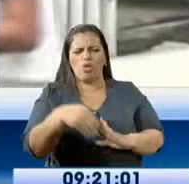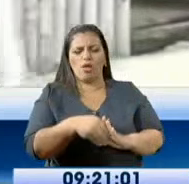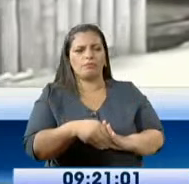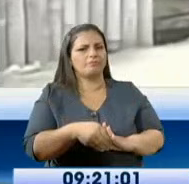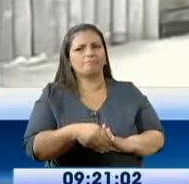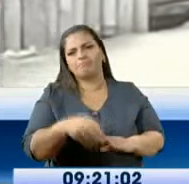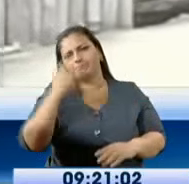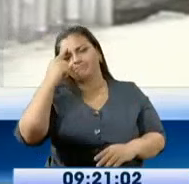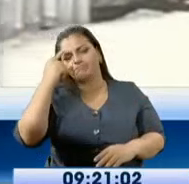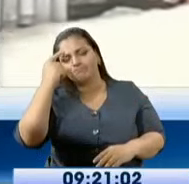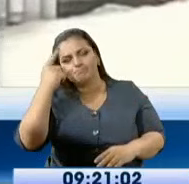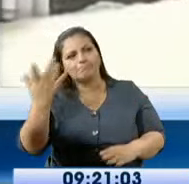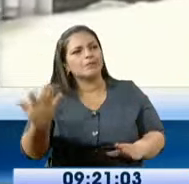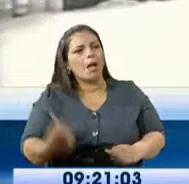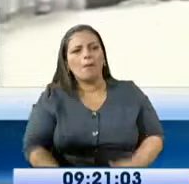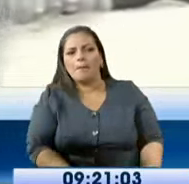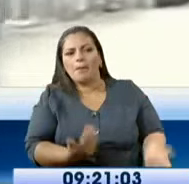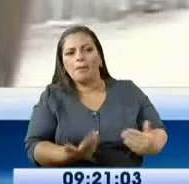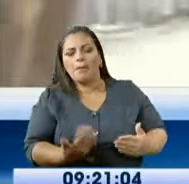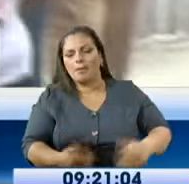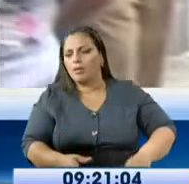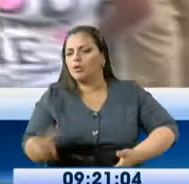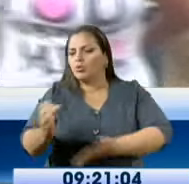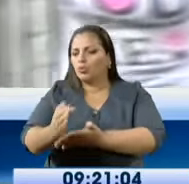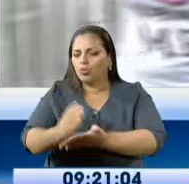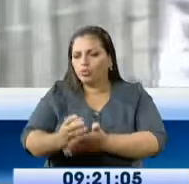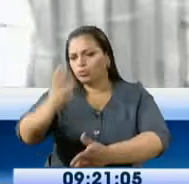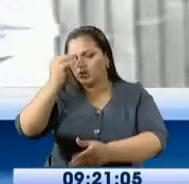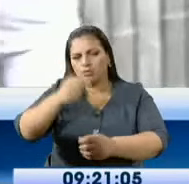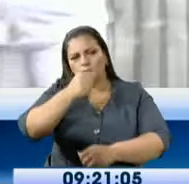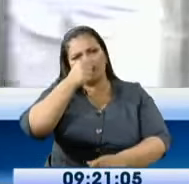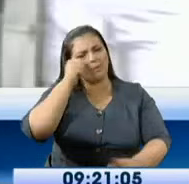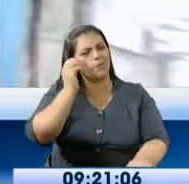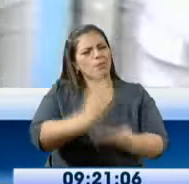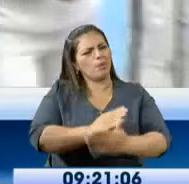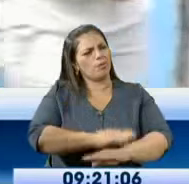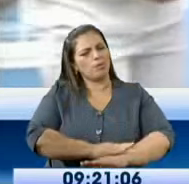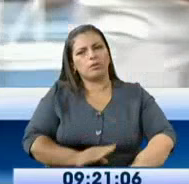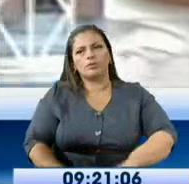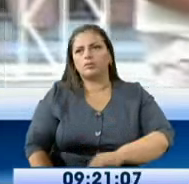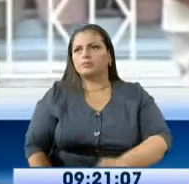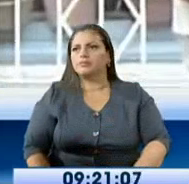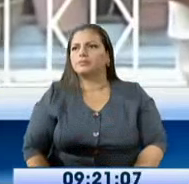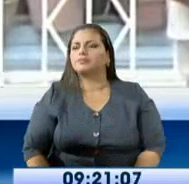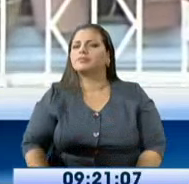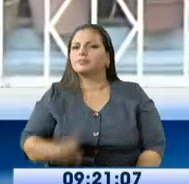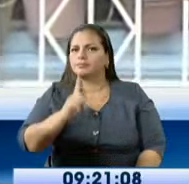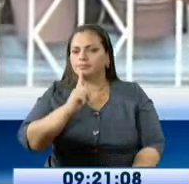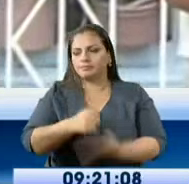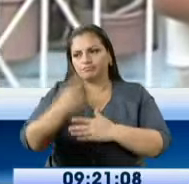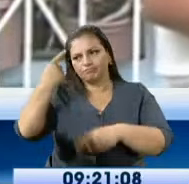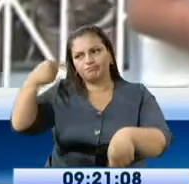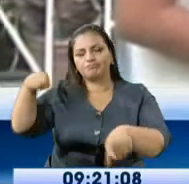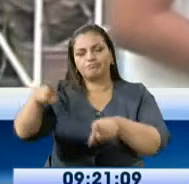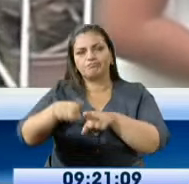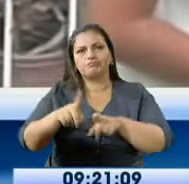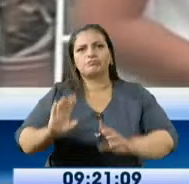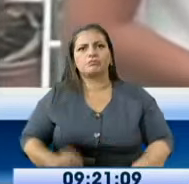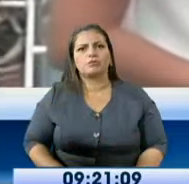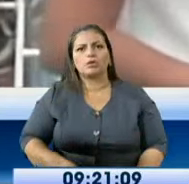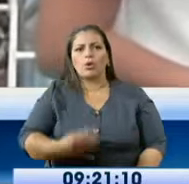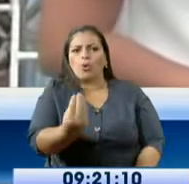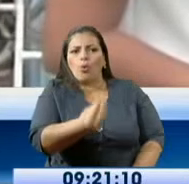acuerdo con lo que estaban proponiendo? Sí, señorita, nosotros estamos de acuerdo porque no solamente el beneficio, como decía la vecina, para la juventud, sino también el adulto mayor.